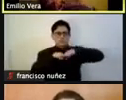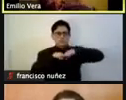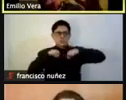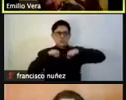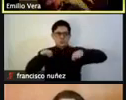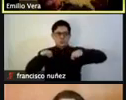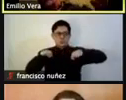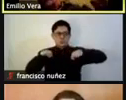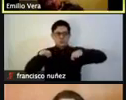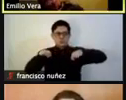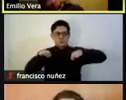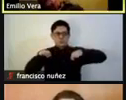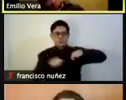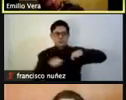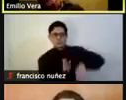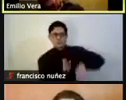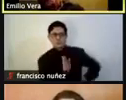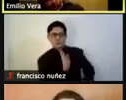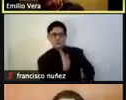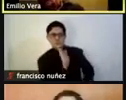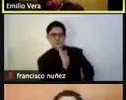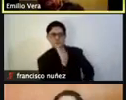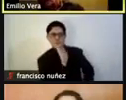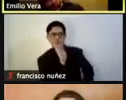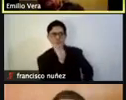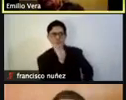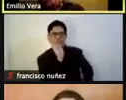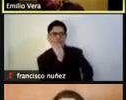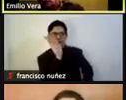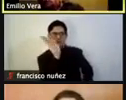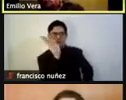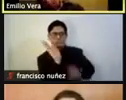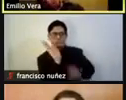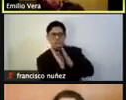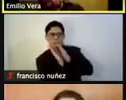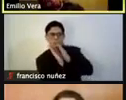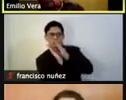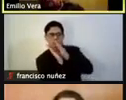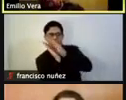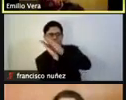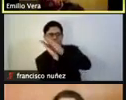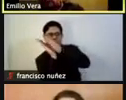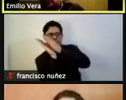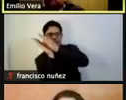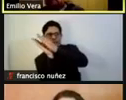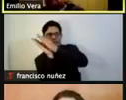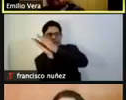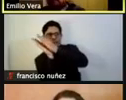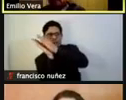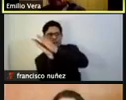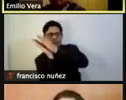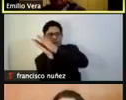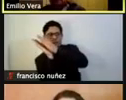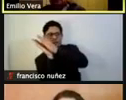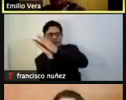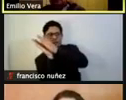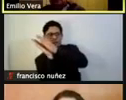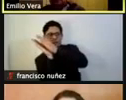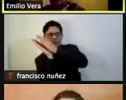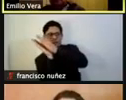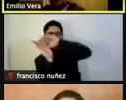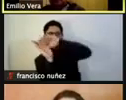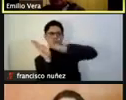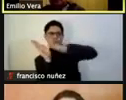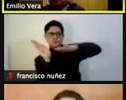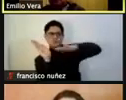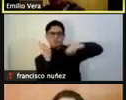de rocas ultramáficas del manto que están aquí. Y claro, esta es una cosa que se ve